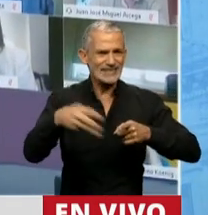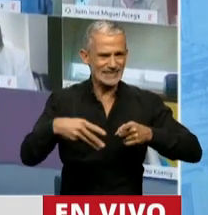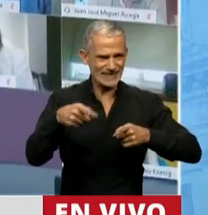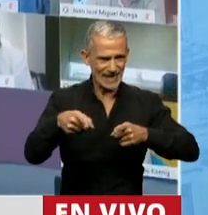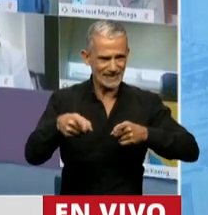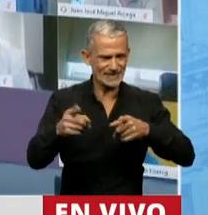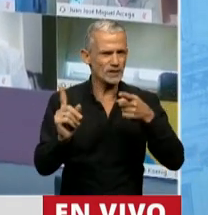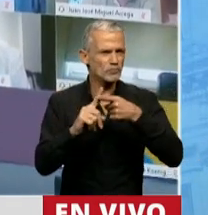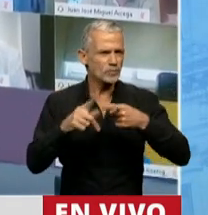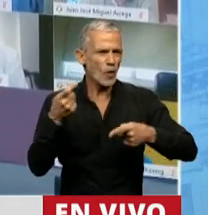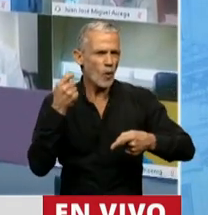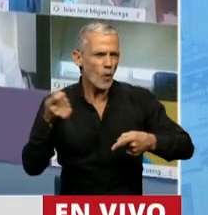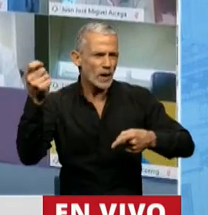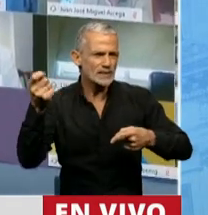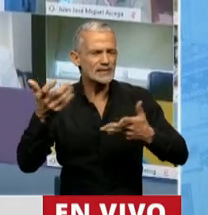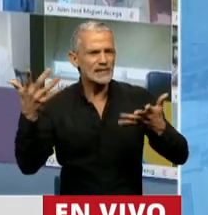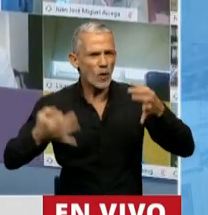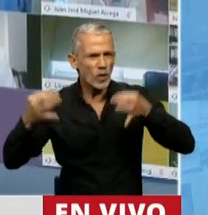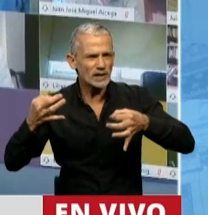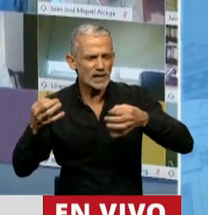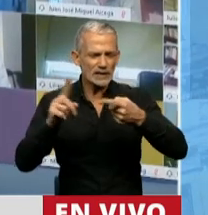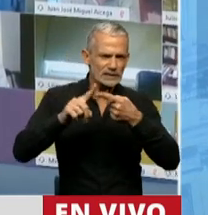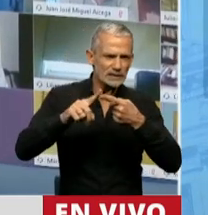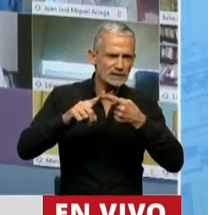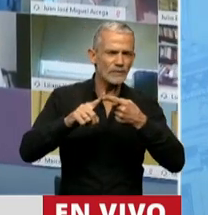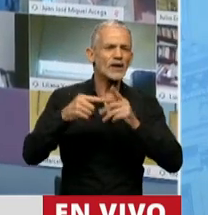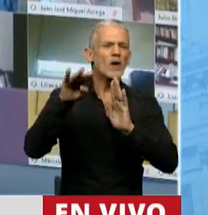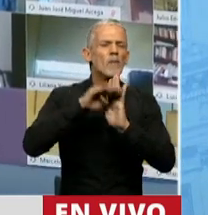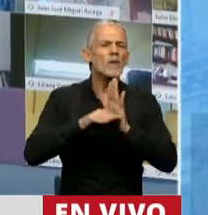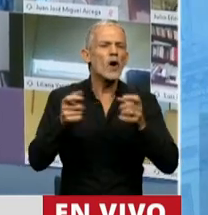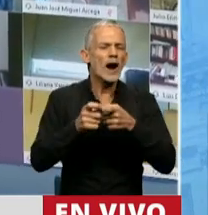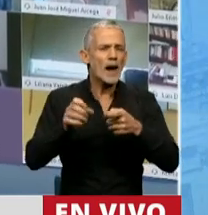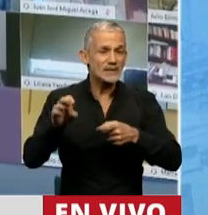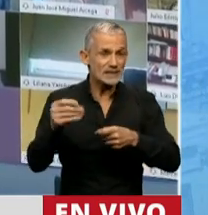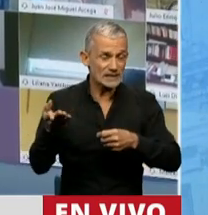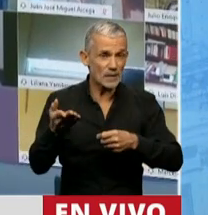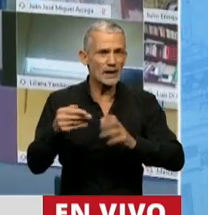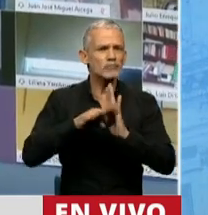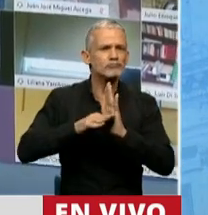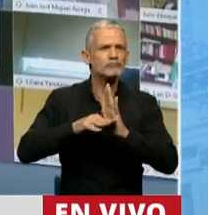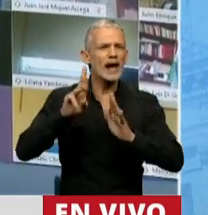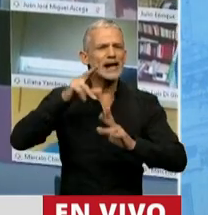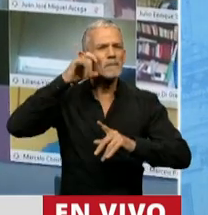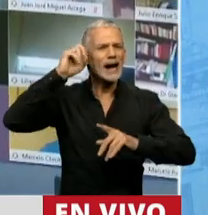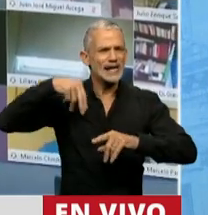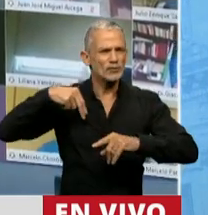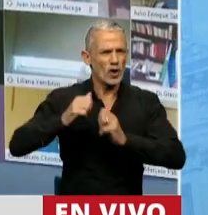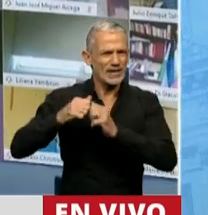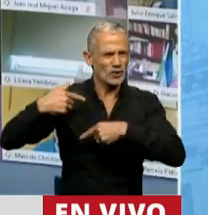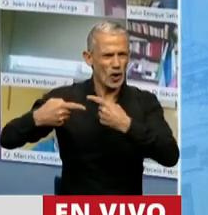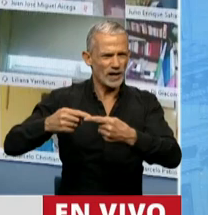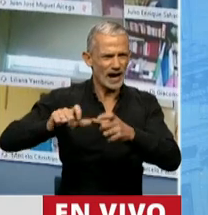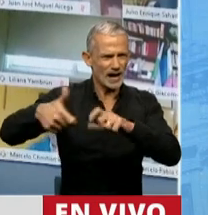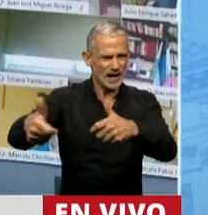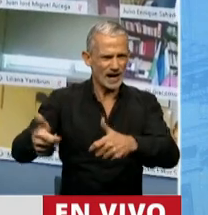Social bajo el programa de la reparación histórica. Y